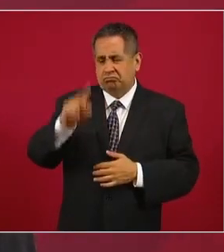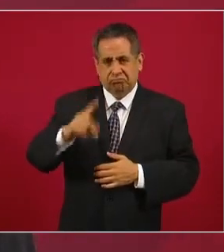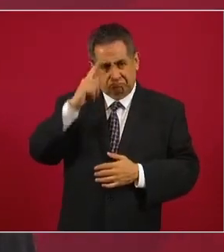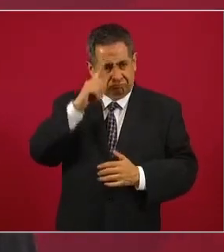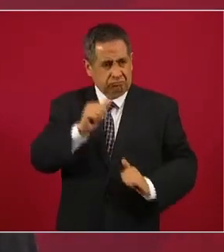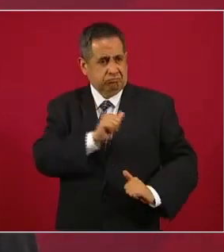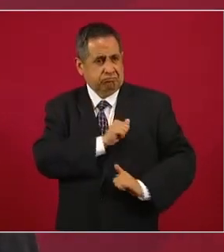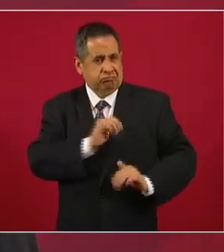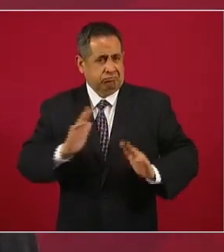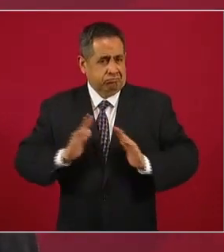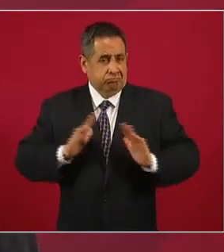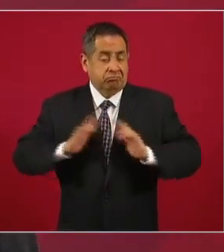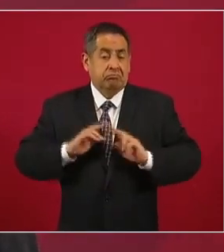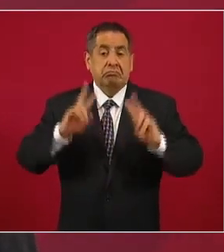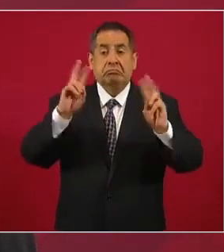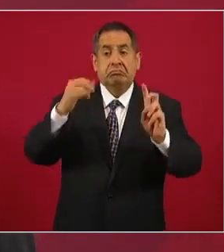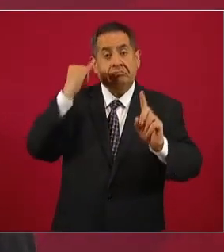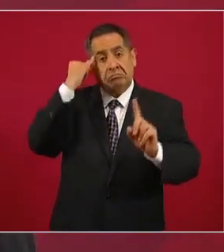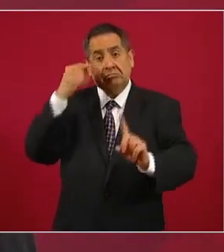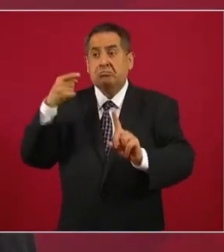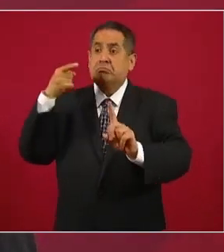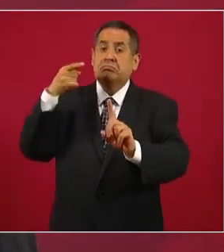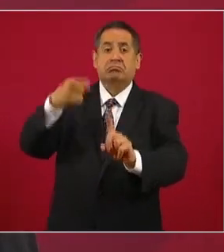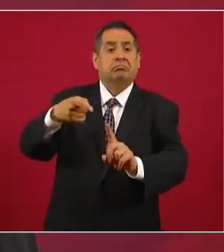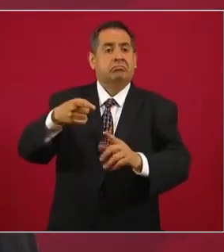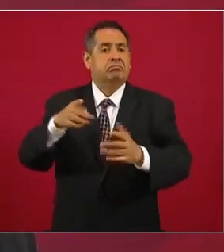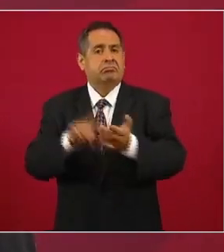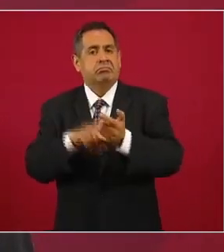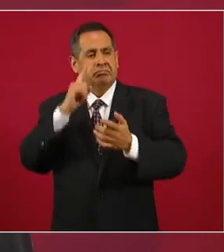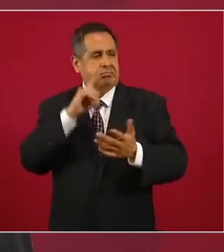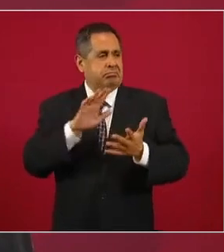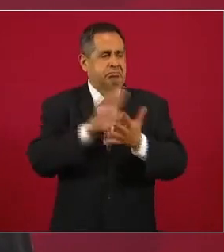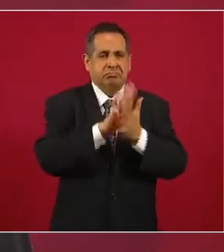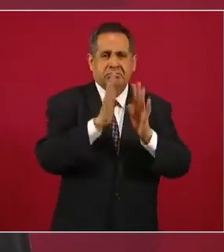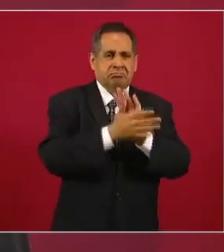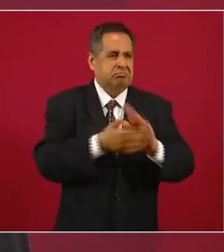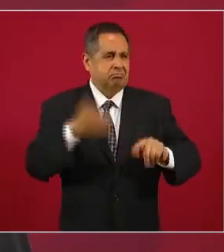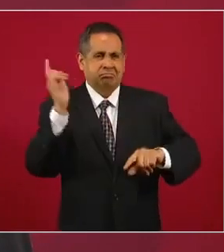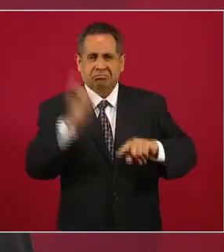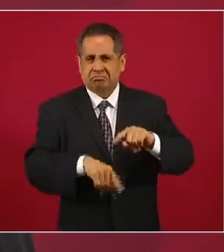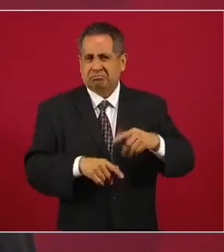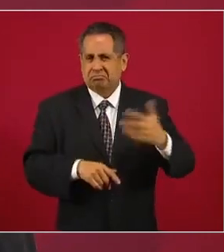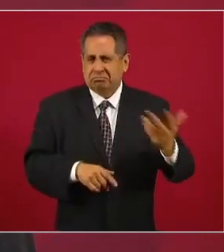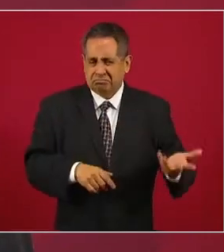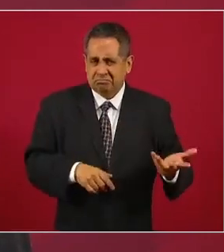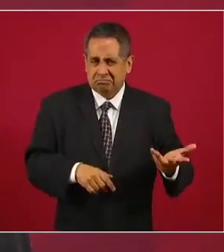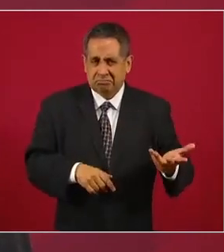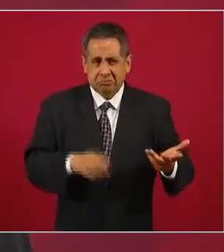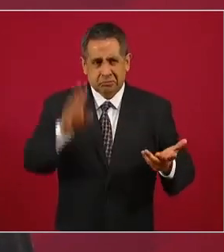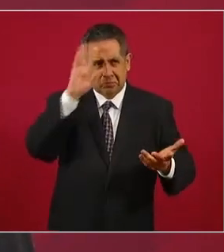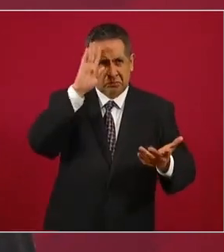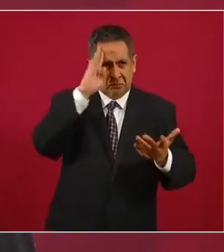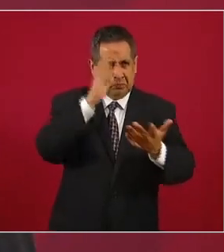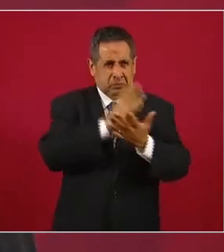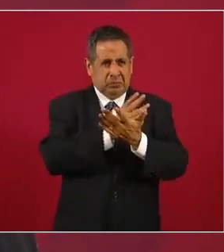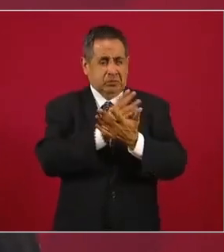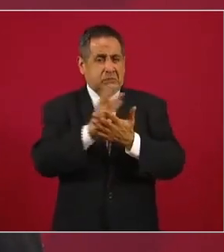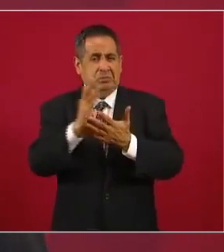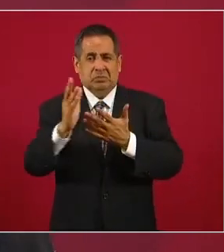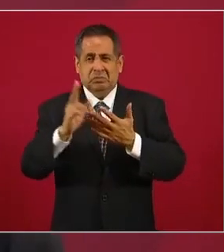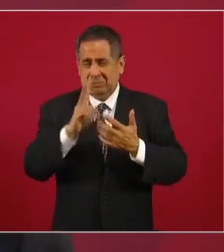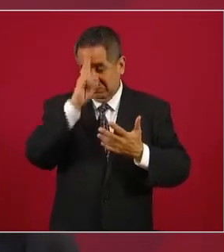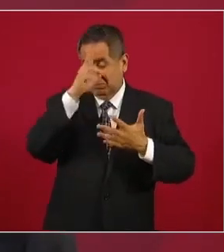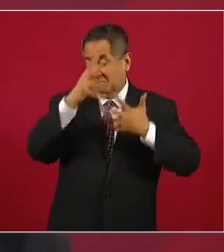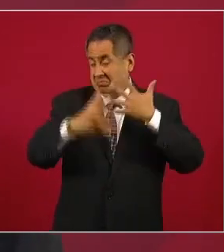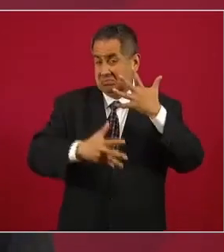militar supuestamente orientada a combatir el narcotráfico, que exacerbó la